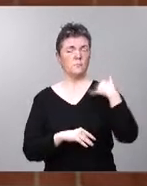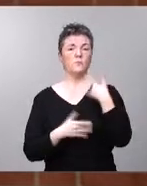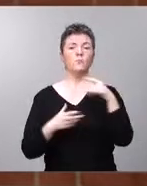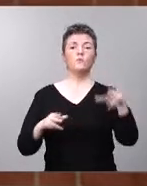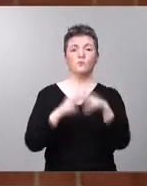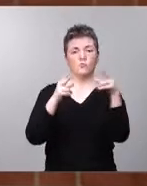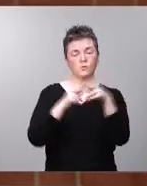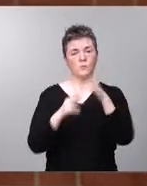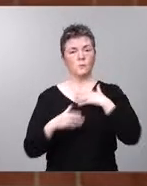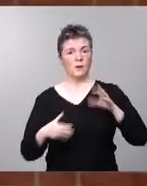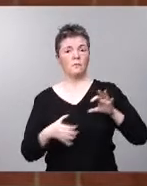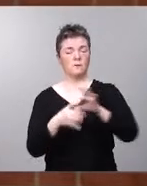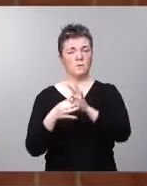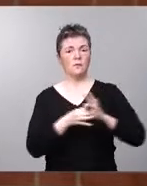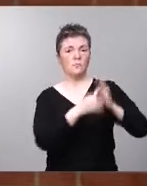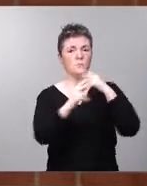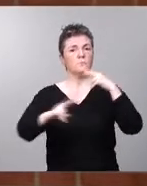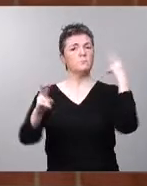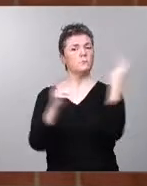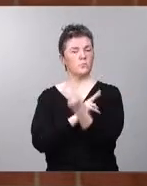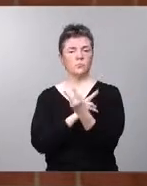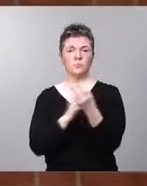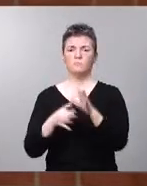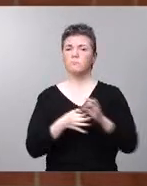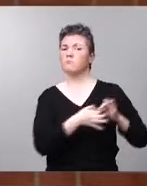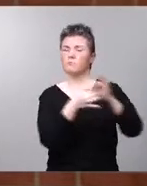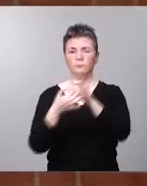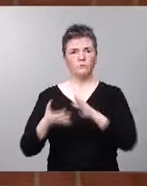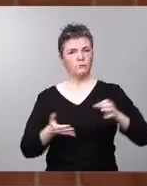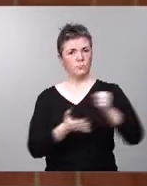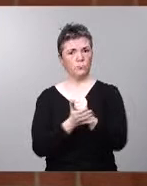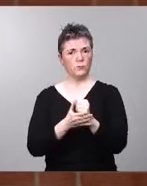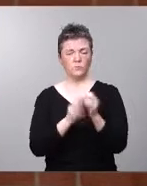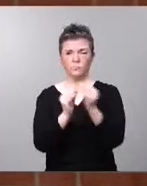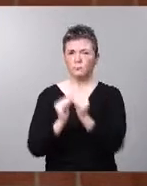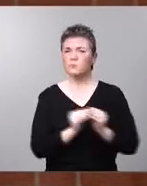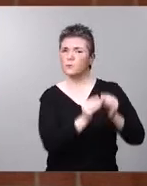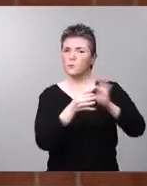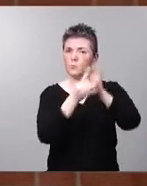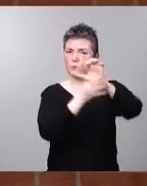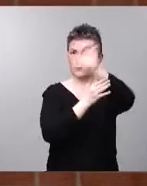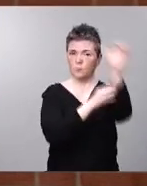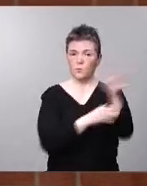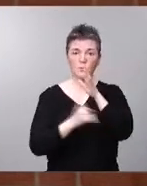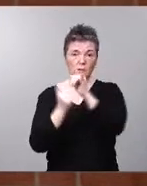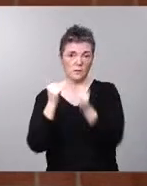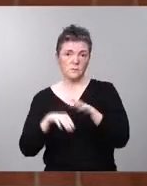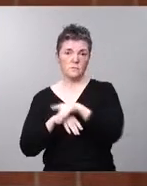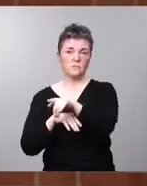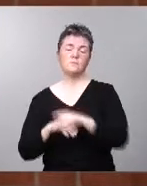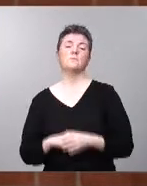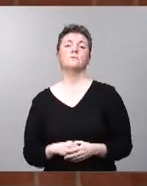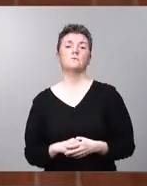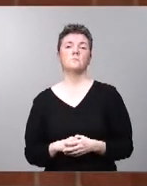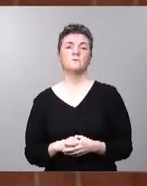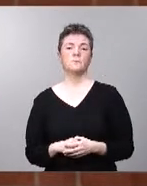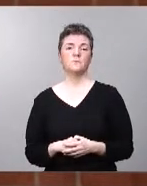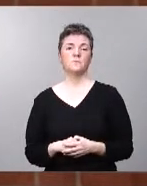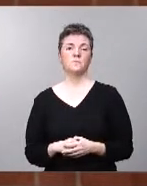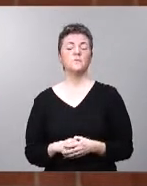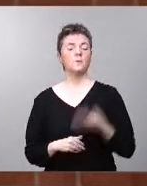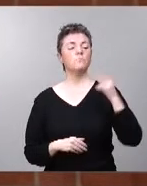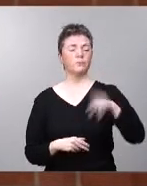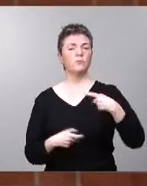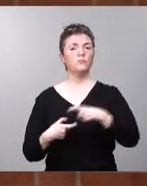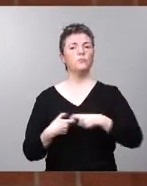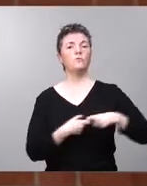aliados para dar una respuesta coordinada y de unidad europea ante esta crisis somos solidarios con los